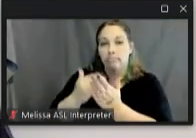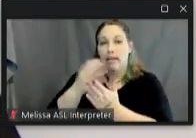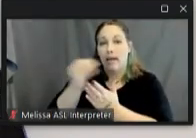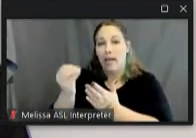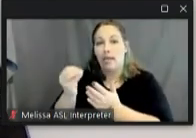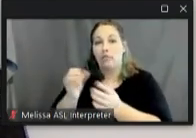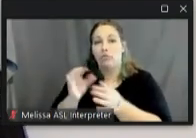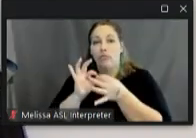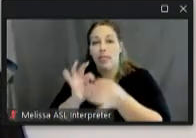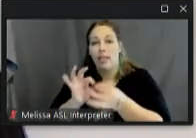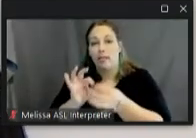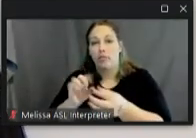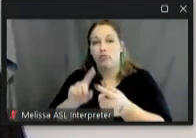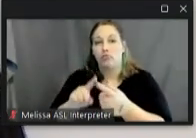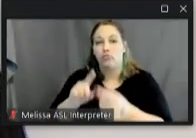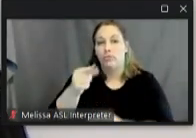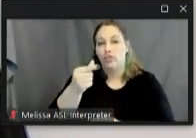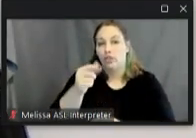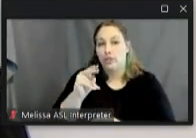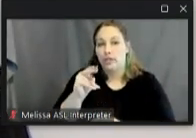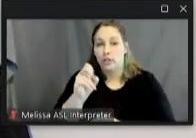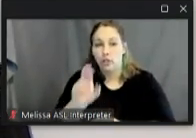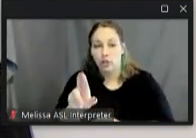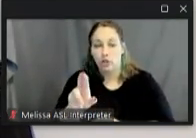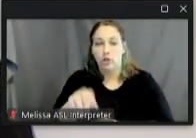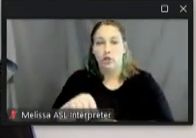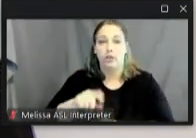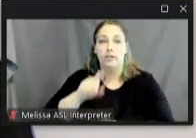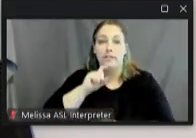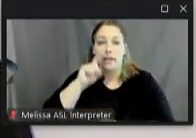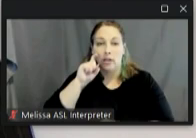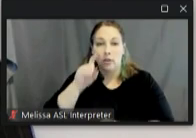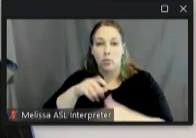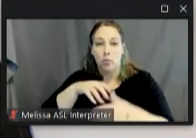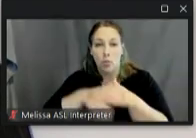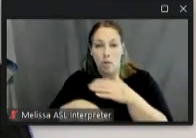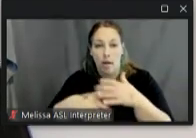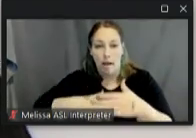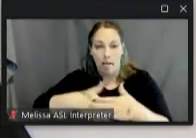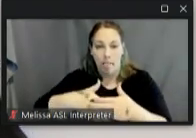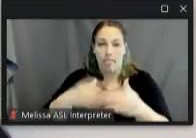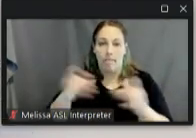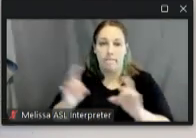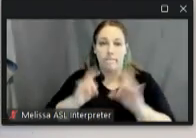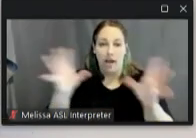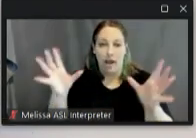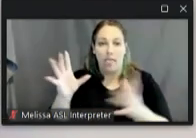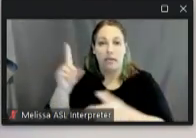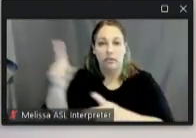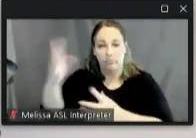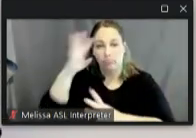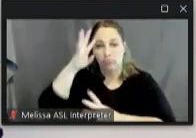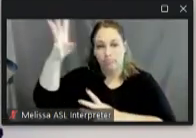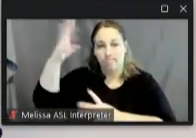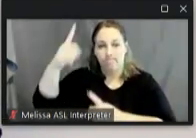reproductivos. También destacamos la instalación de la Mesa Técnica de Reforma Integral a la Ley de Desarrollo para las Personas con